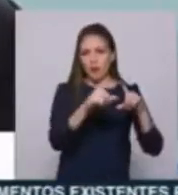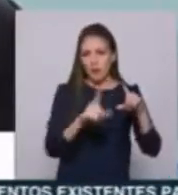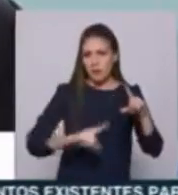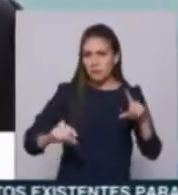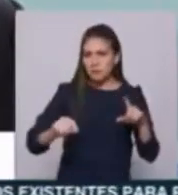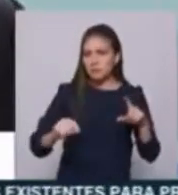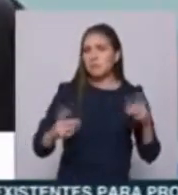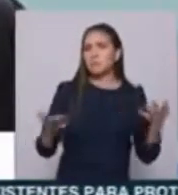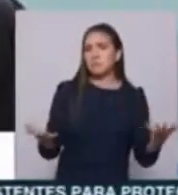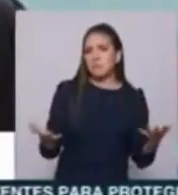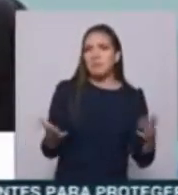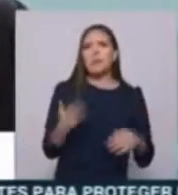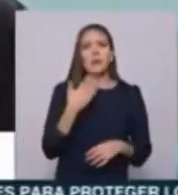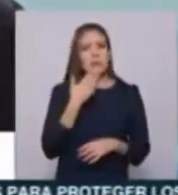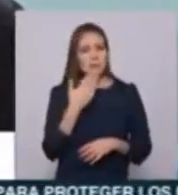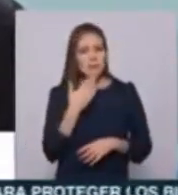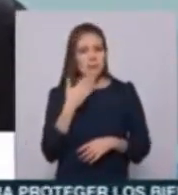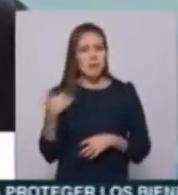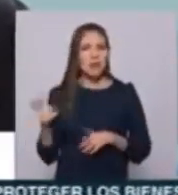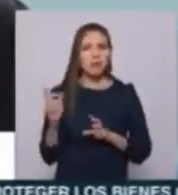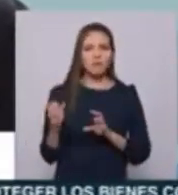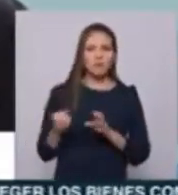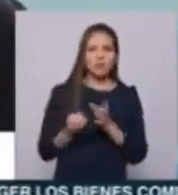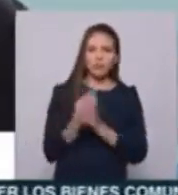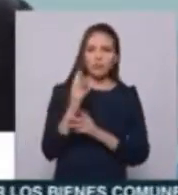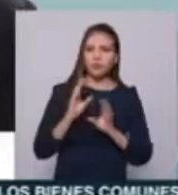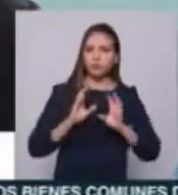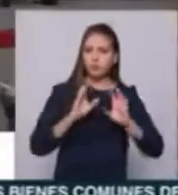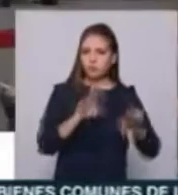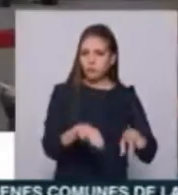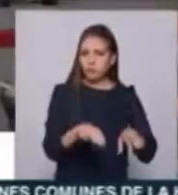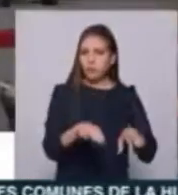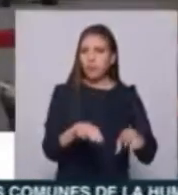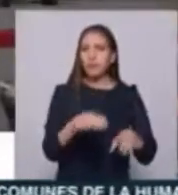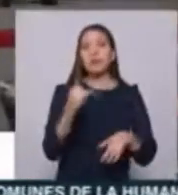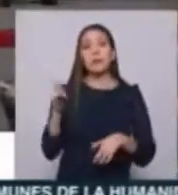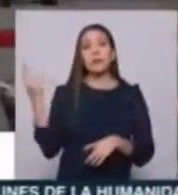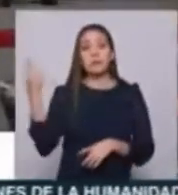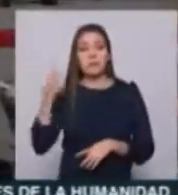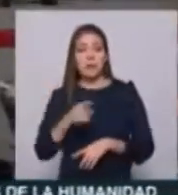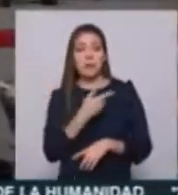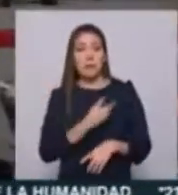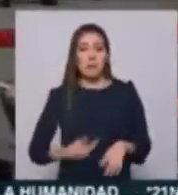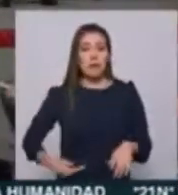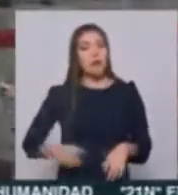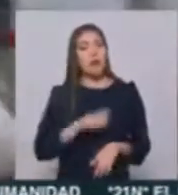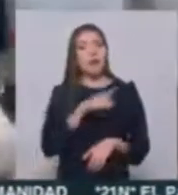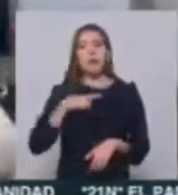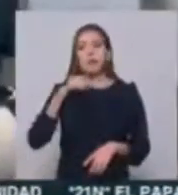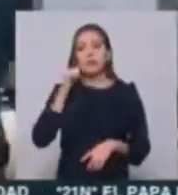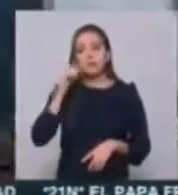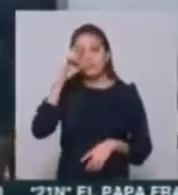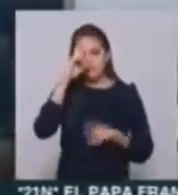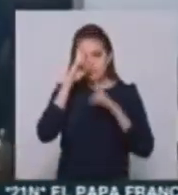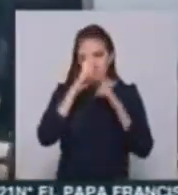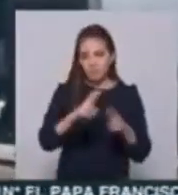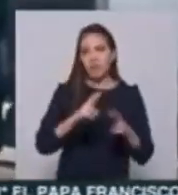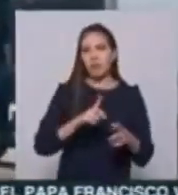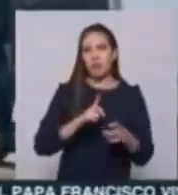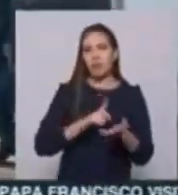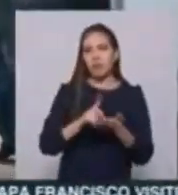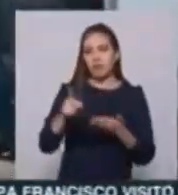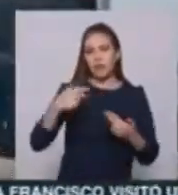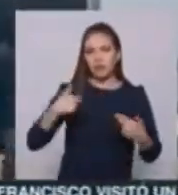despliegue exitoso y como se ordenó por parte del señor presidente, con respeto a los derechos humanos. El